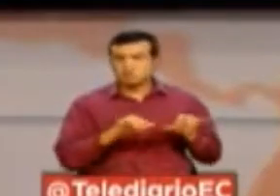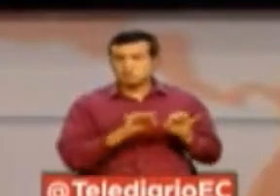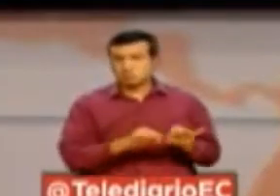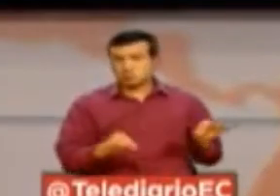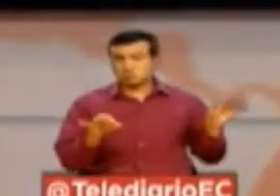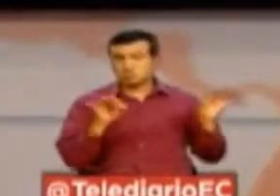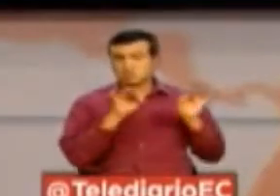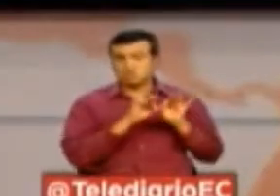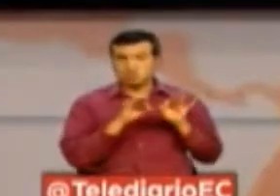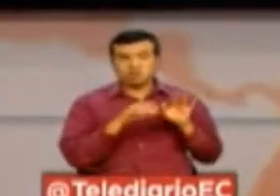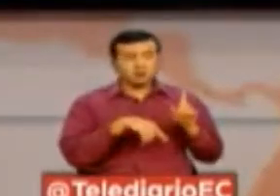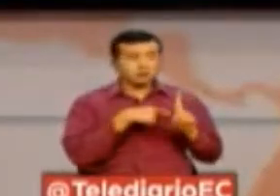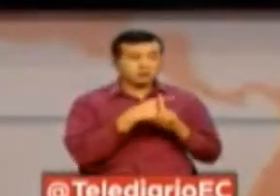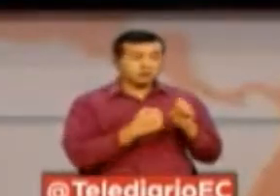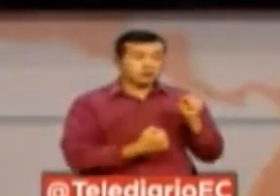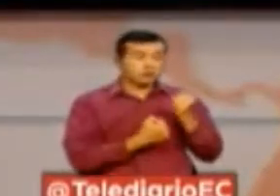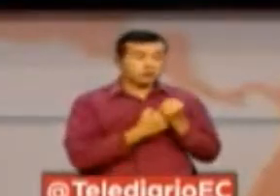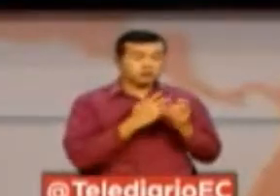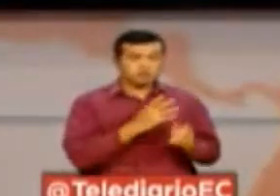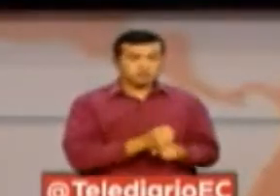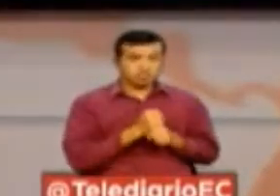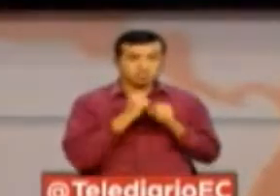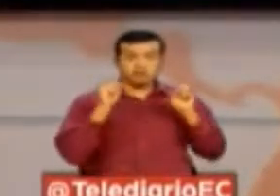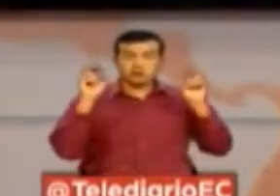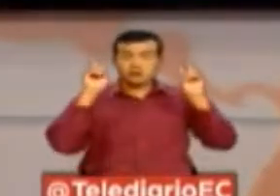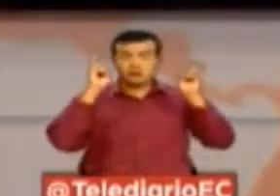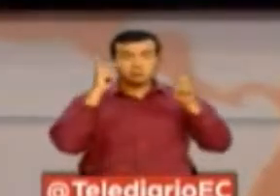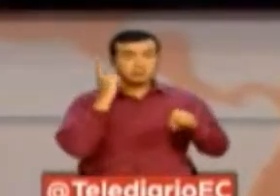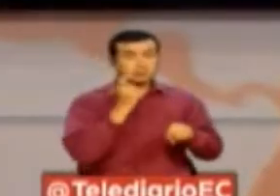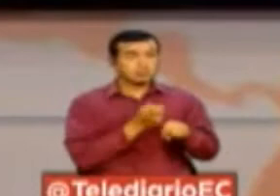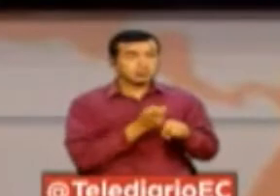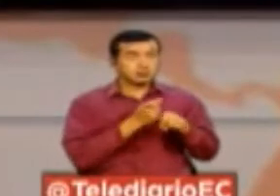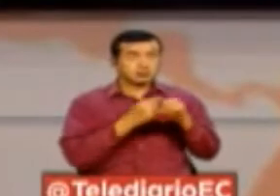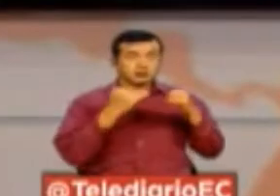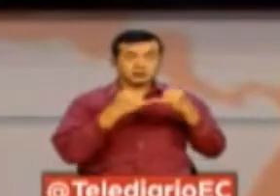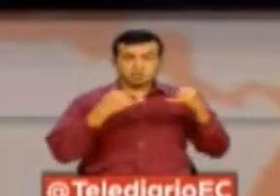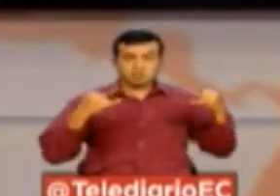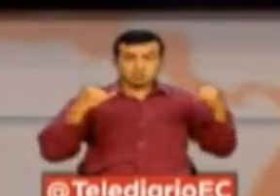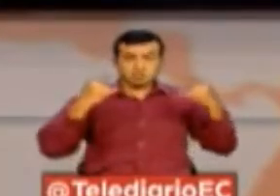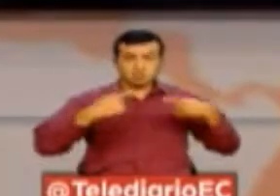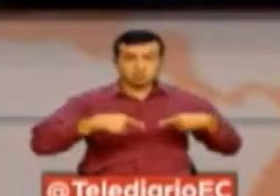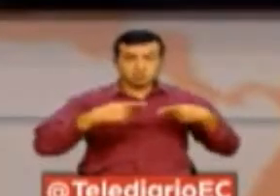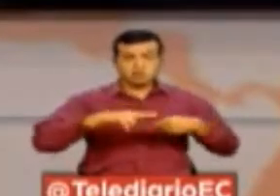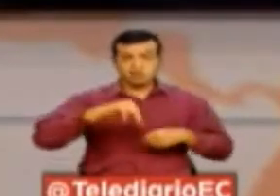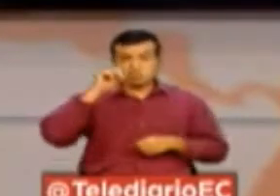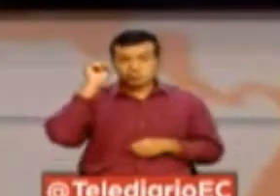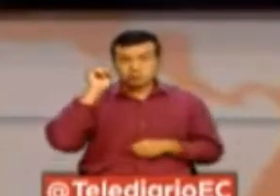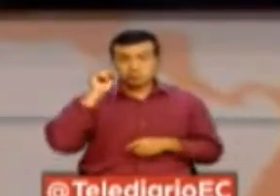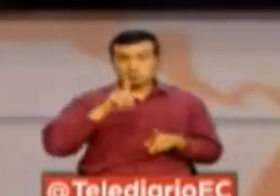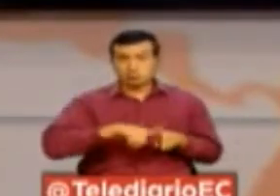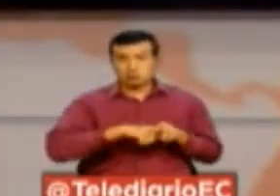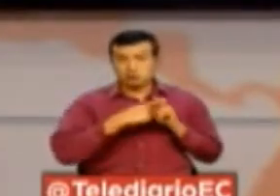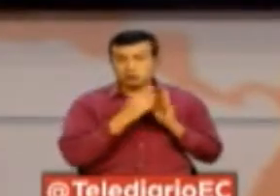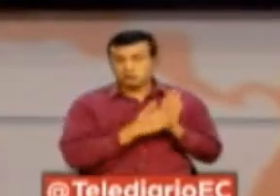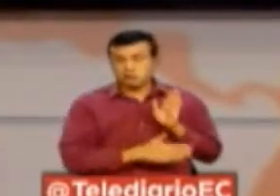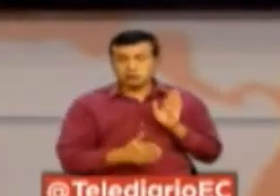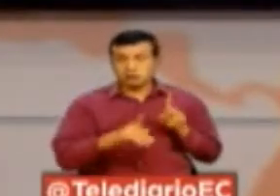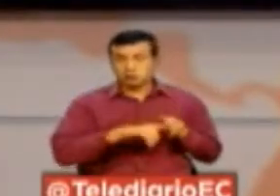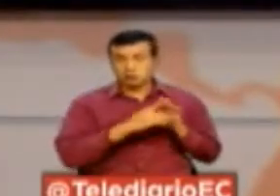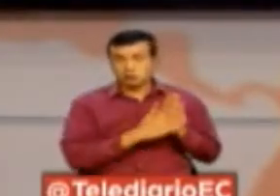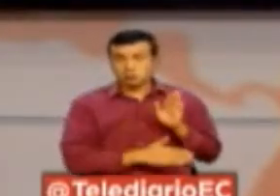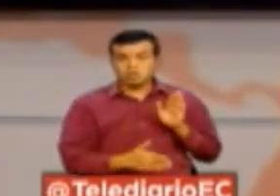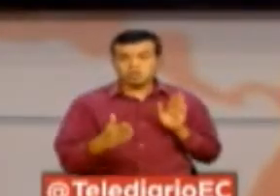importantes en pro y en beneficio de la seguridad el tema puntual de la frontera norte no es un tema que nació con él con él